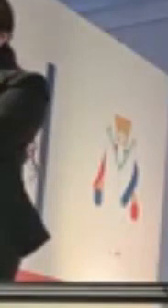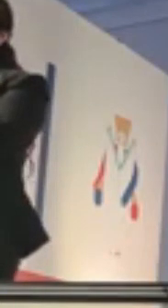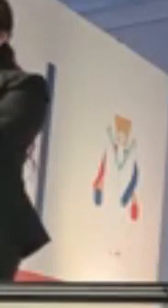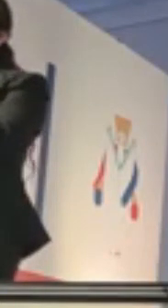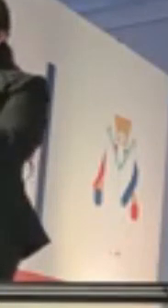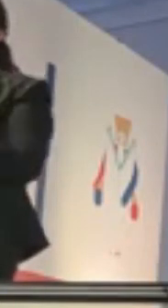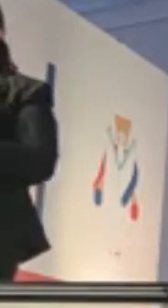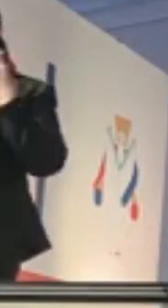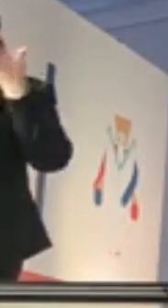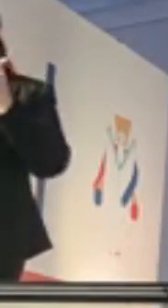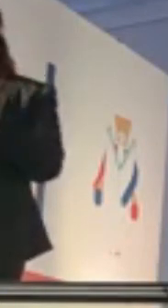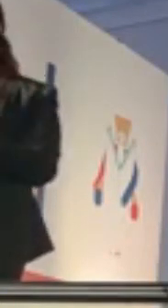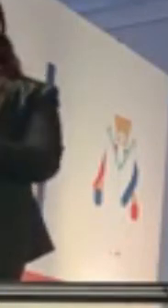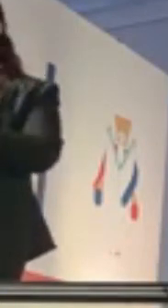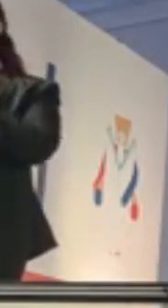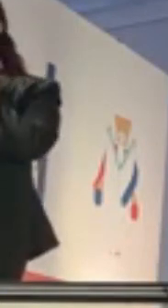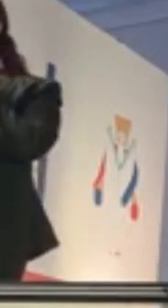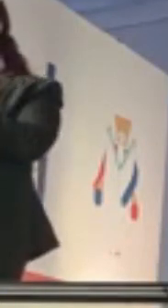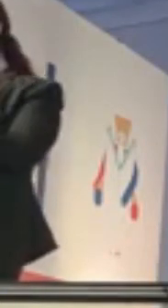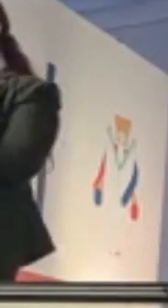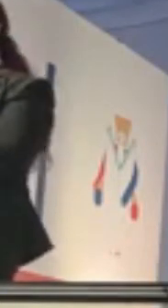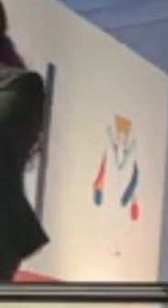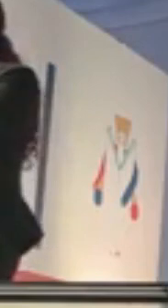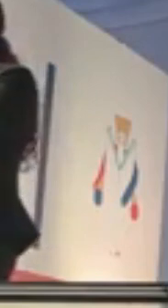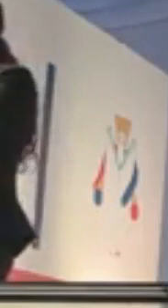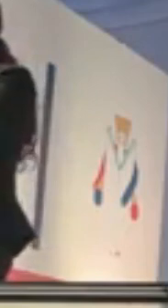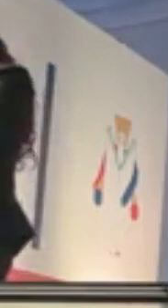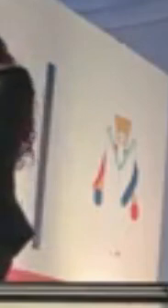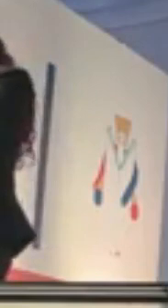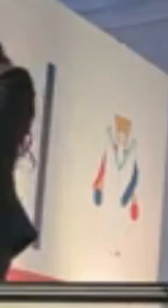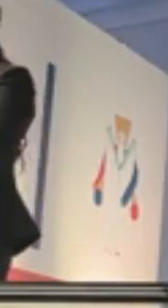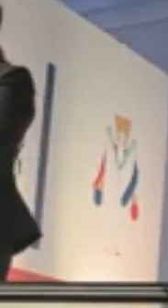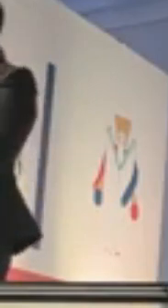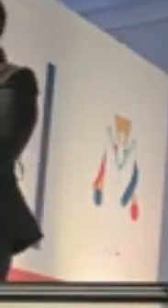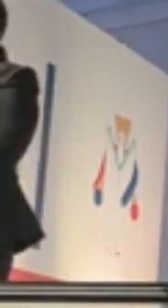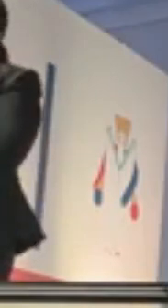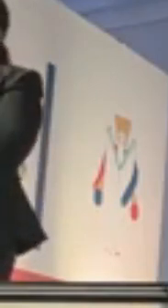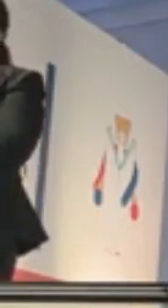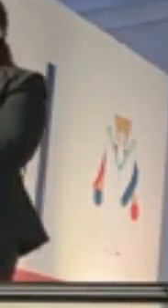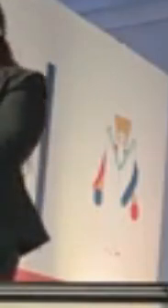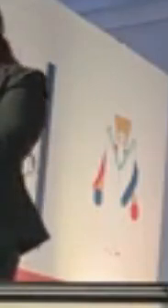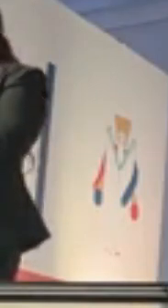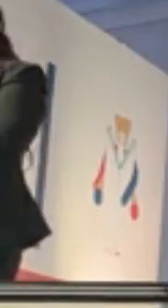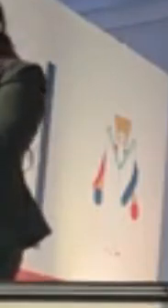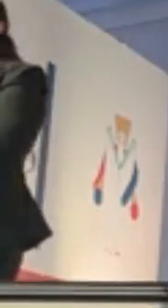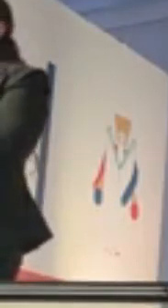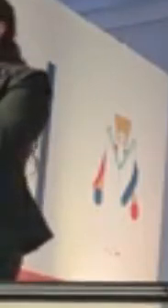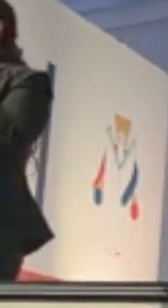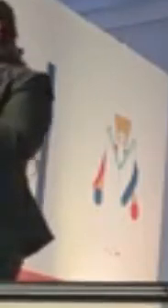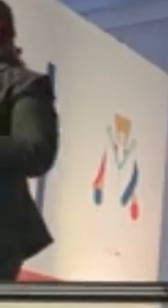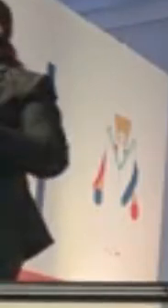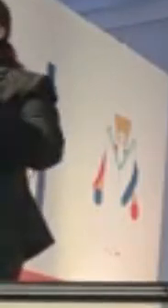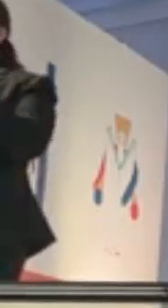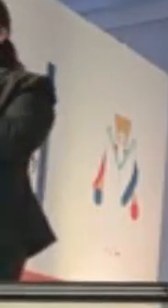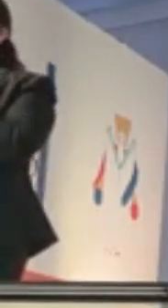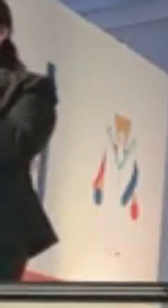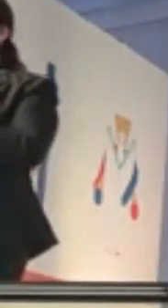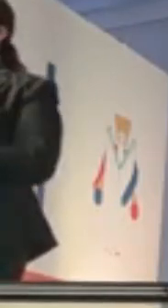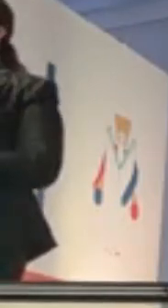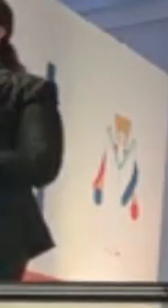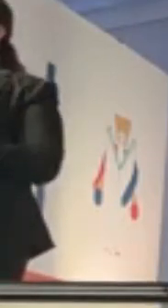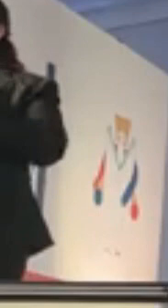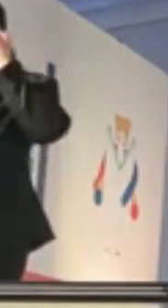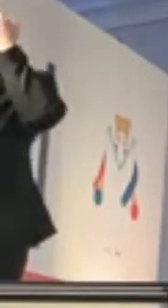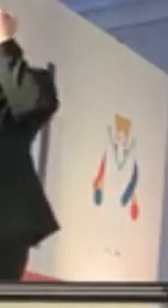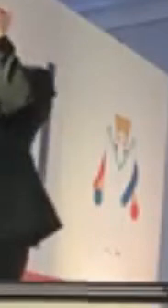de ganarnos la vida dignamente, y que hemos aprendido algo que decía Gerardo, muy importante, esa idea de que